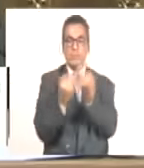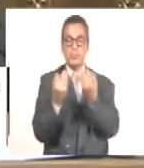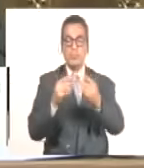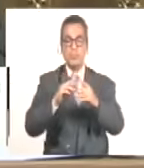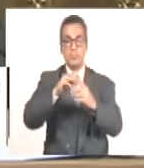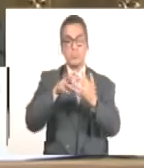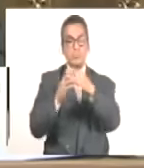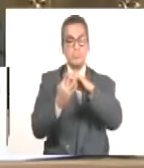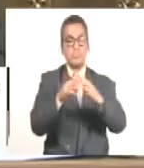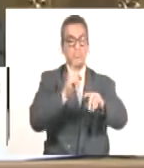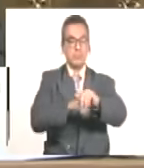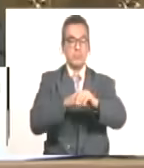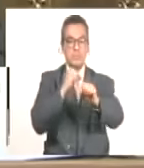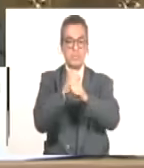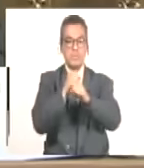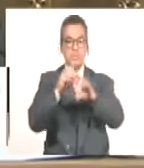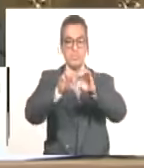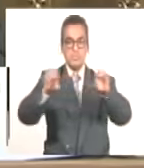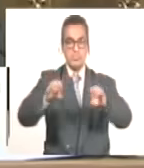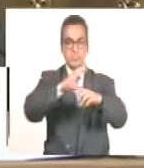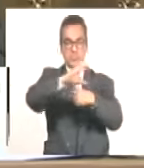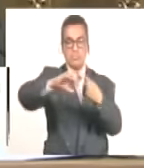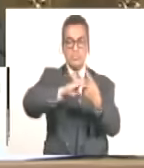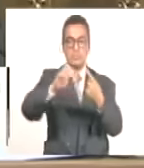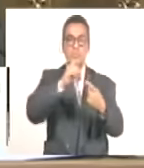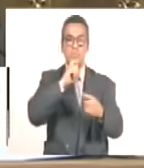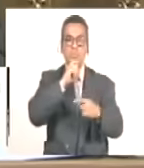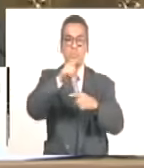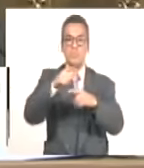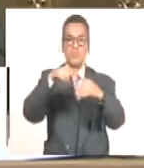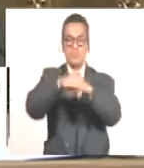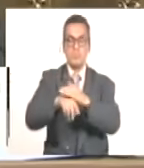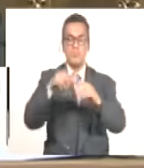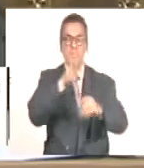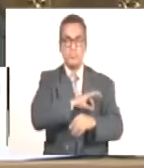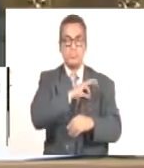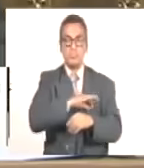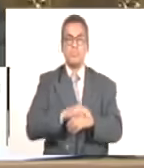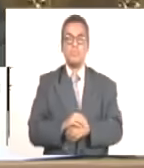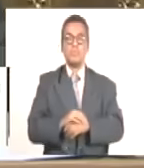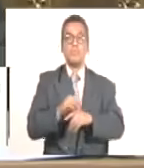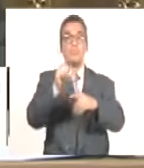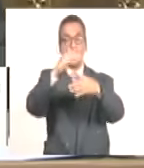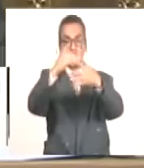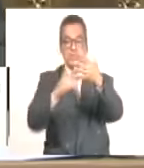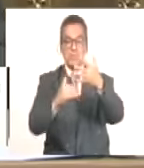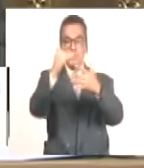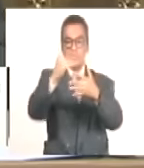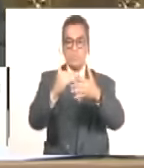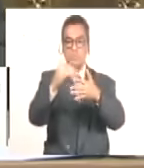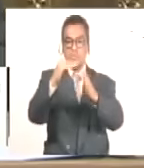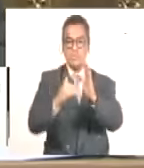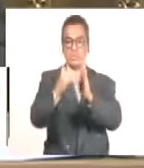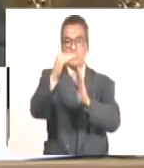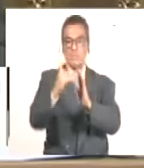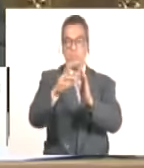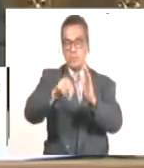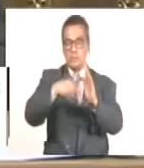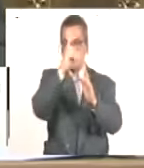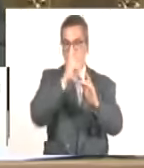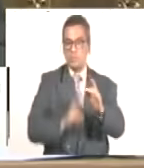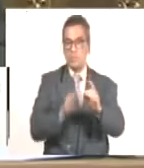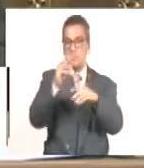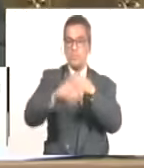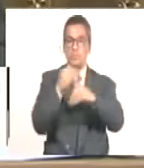comunitario, situación laboral, educativa y cultural que dificulten su inclusión social. La clasificación y calificación de la discapacidad